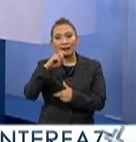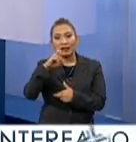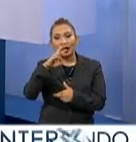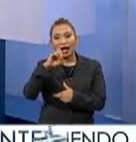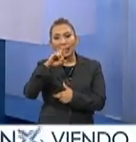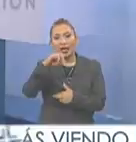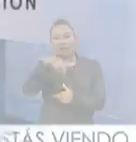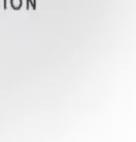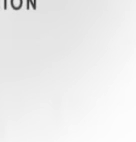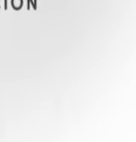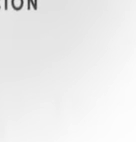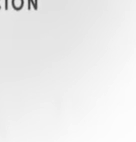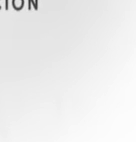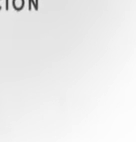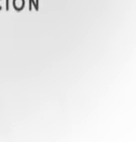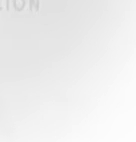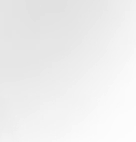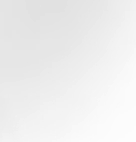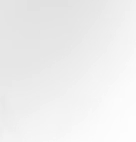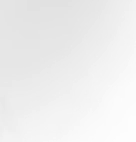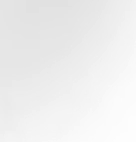Aranda.